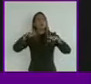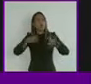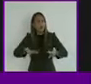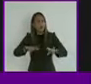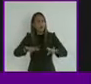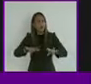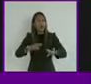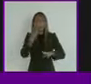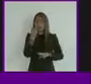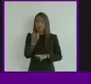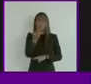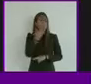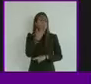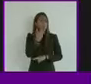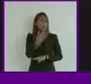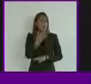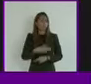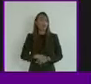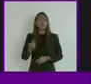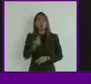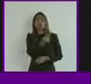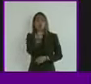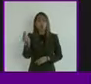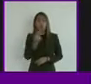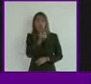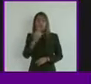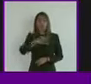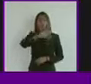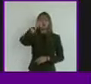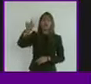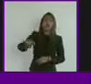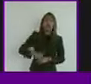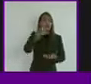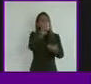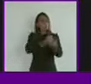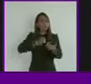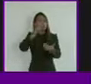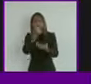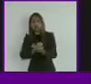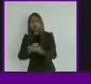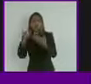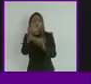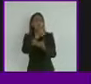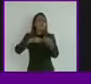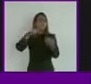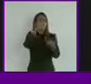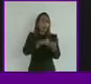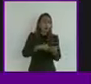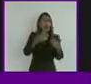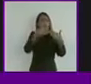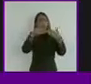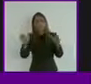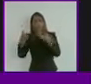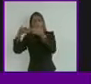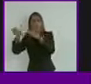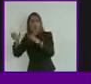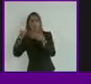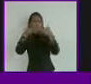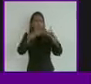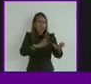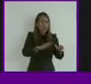parece que es un gran triunfo. Ustedes tienen que llegar y tomar los espacios públicos, porque para eso son, y por ahí alguien decía, es que no hay espacios públicos, no falta que se